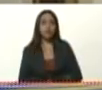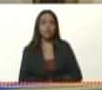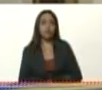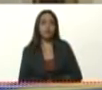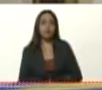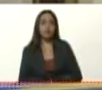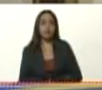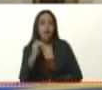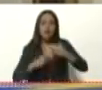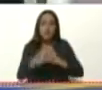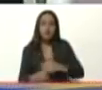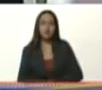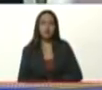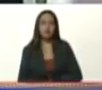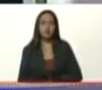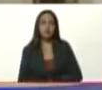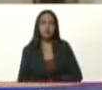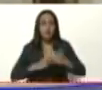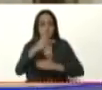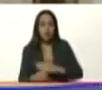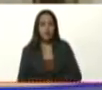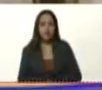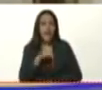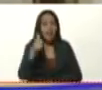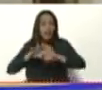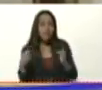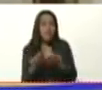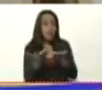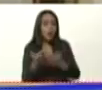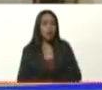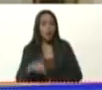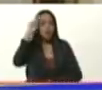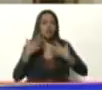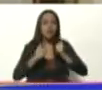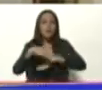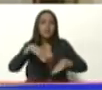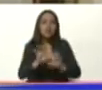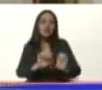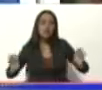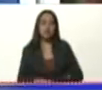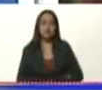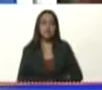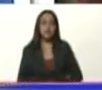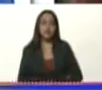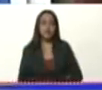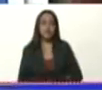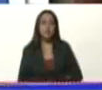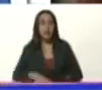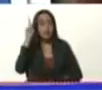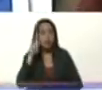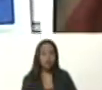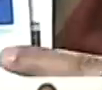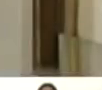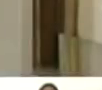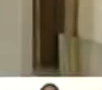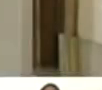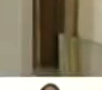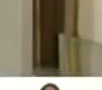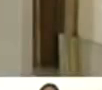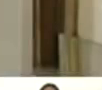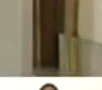precios. Yo ordené, me lo garantiza, señor vicepresidente de Economía y la ministra de Comercio, actuar sobre